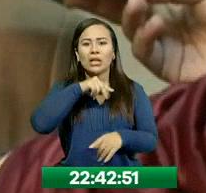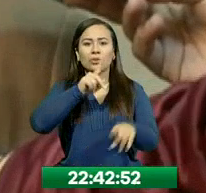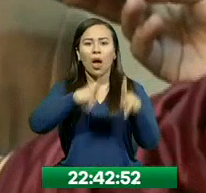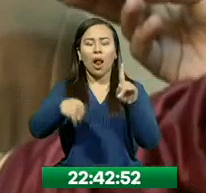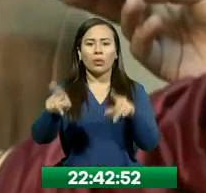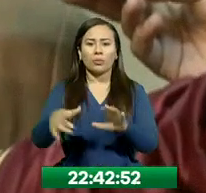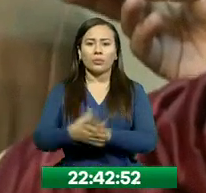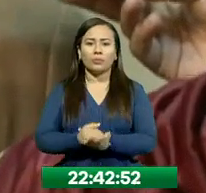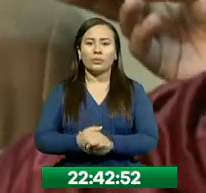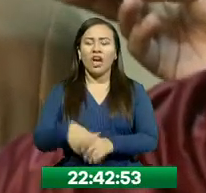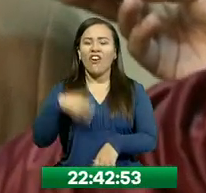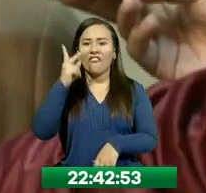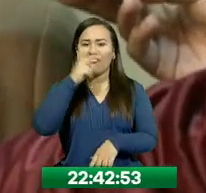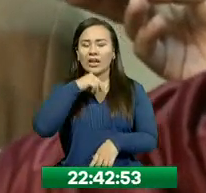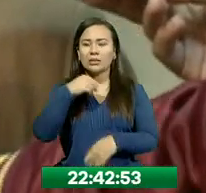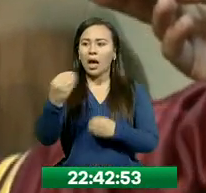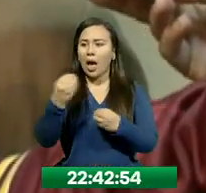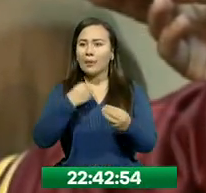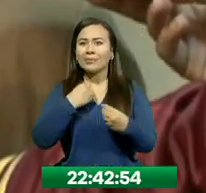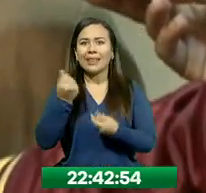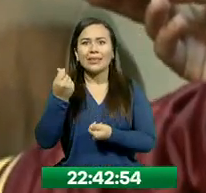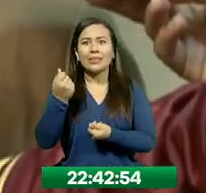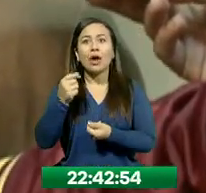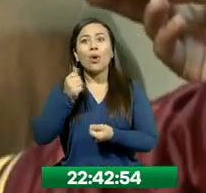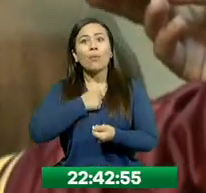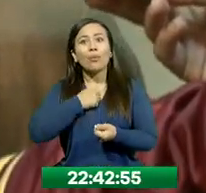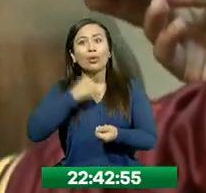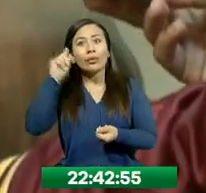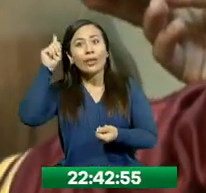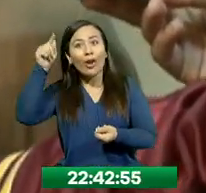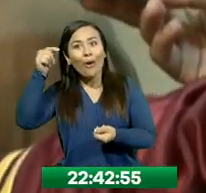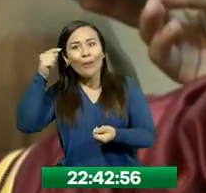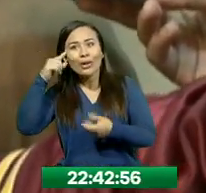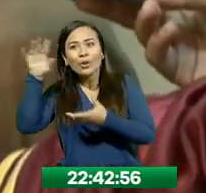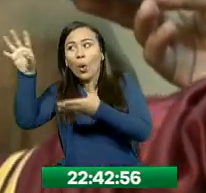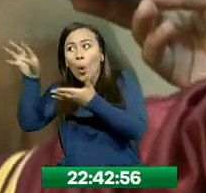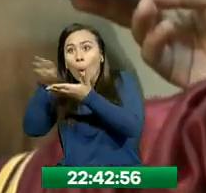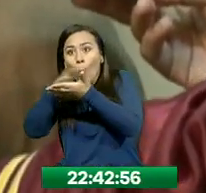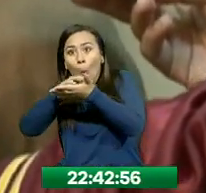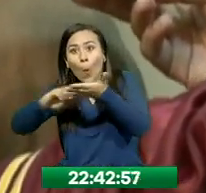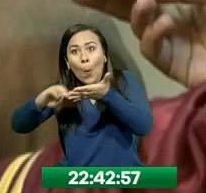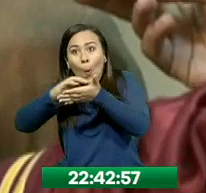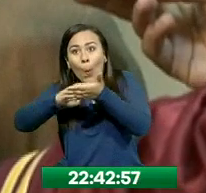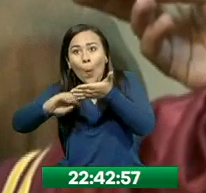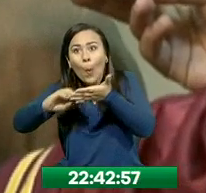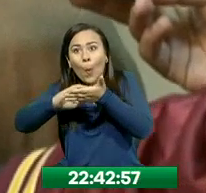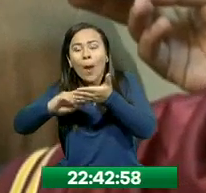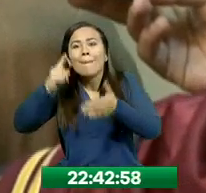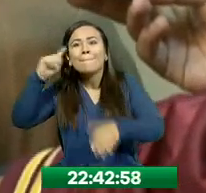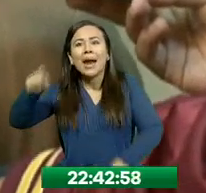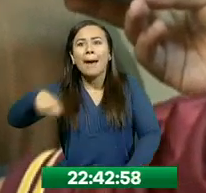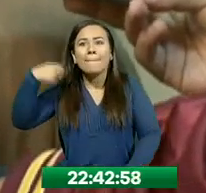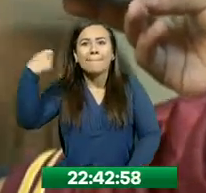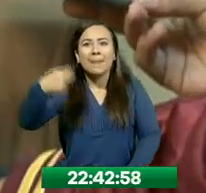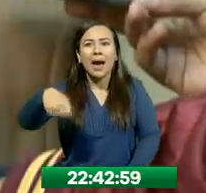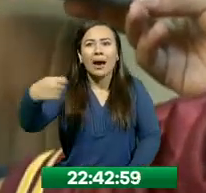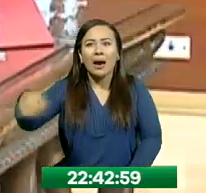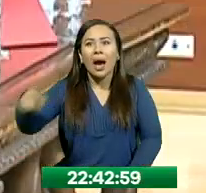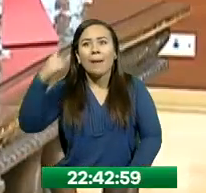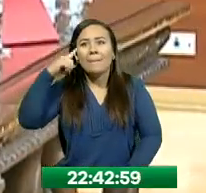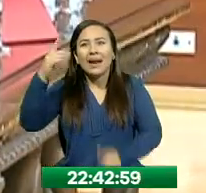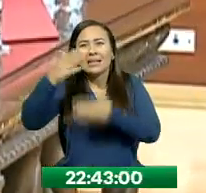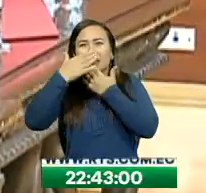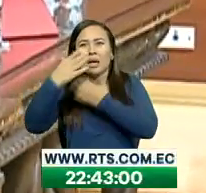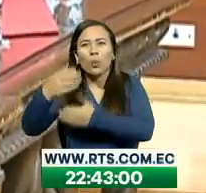Y en base a información falsa se ha invertido dineros públicos y por ello estamos iniciando como es la instrucción por el delito de